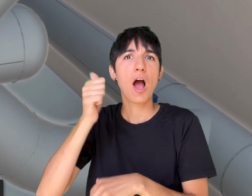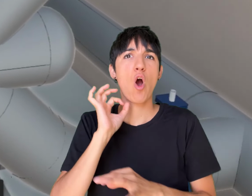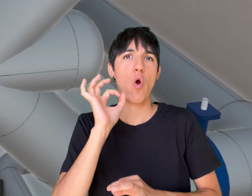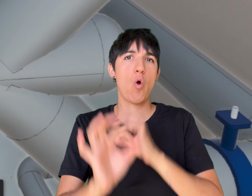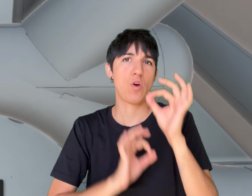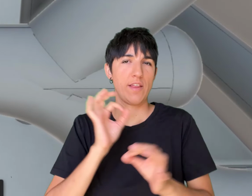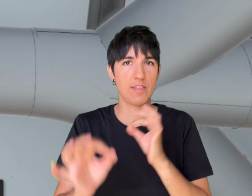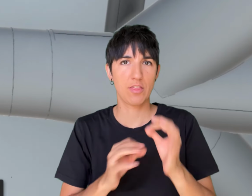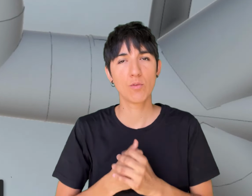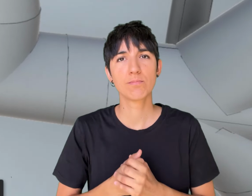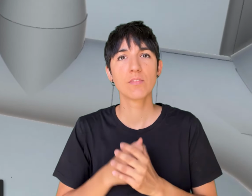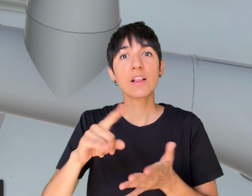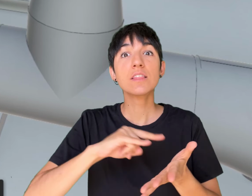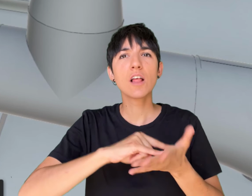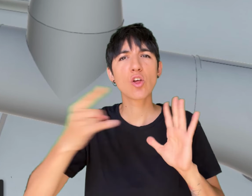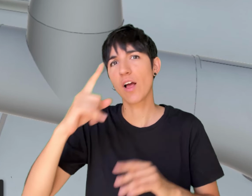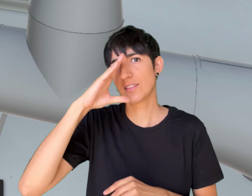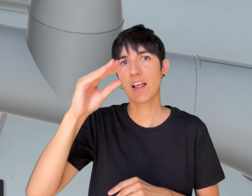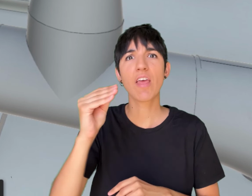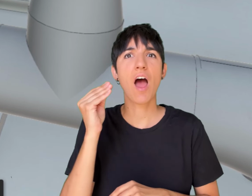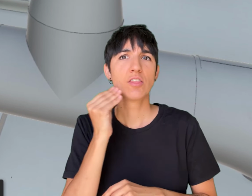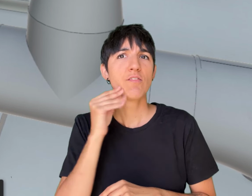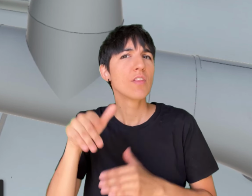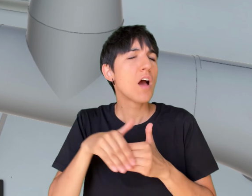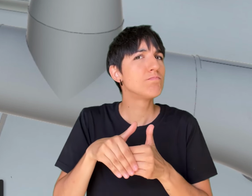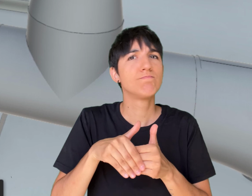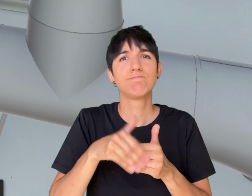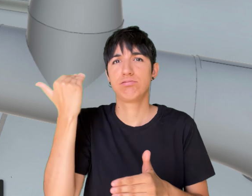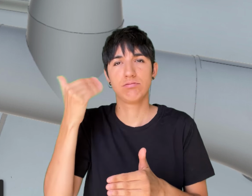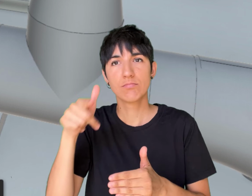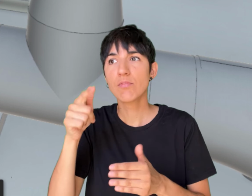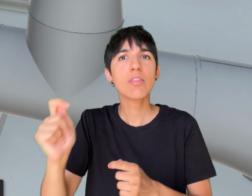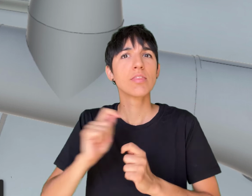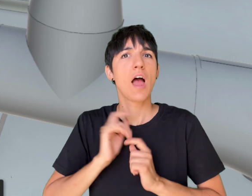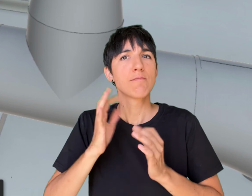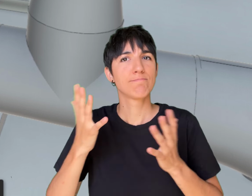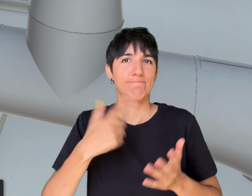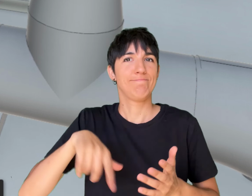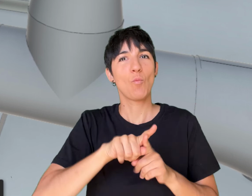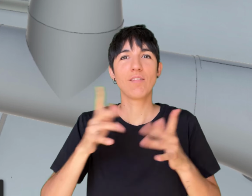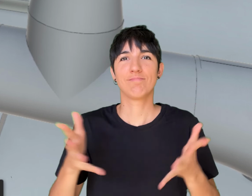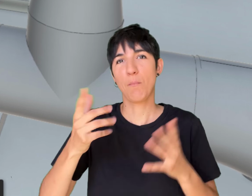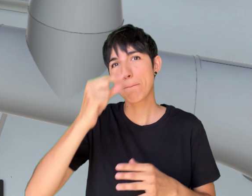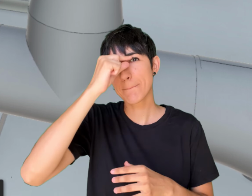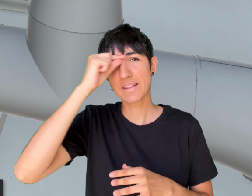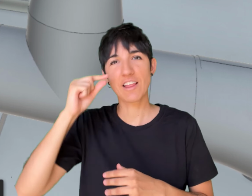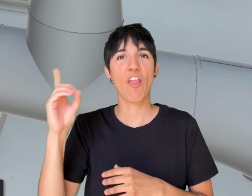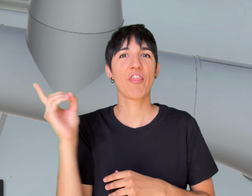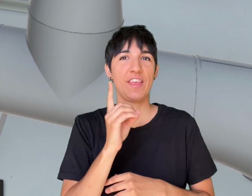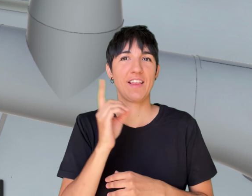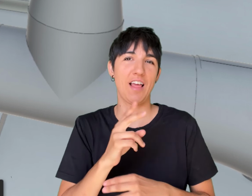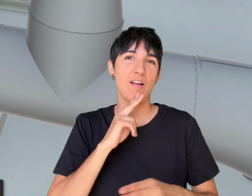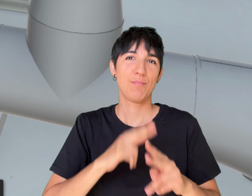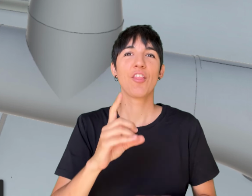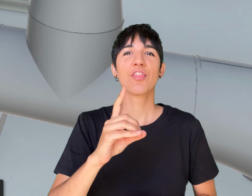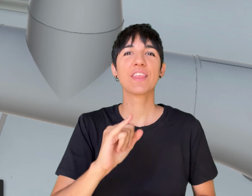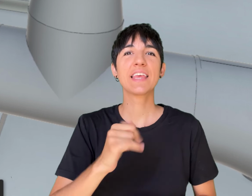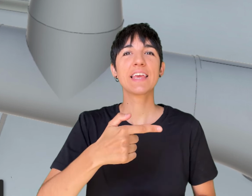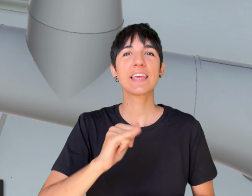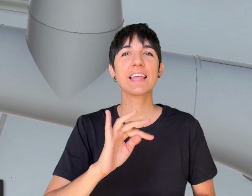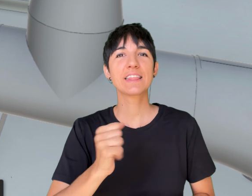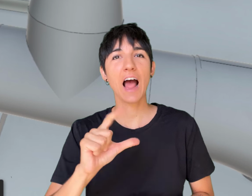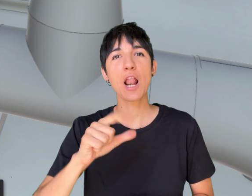artificial. La implantación de esta tecnología, emergente y disruptiva, favorece el digital mindset